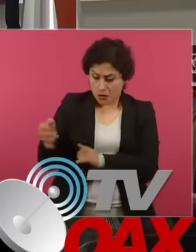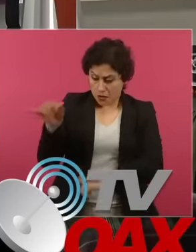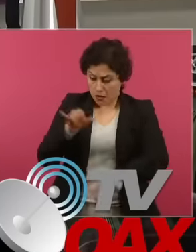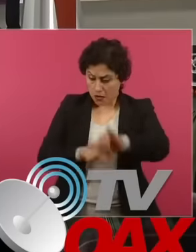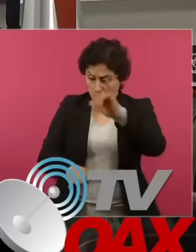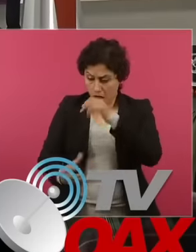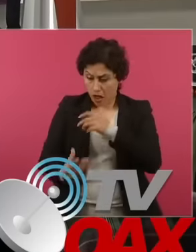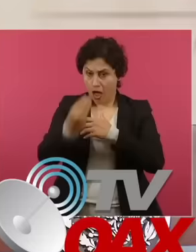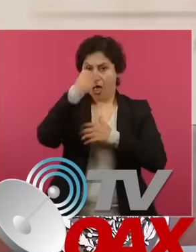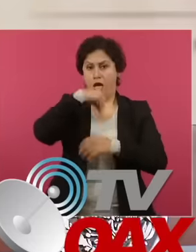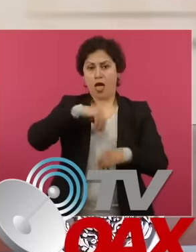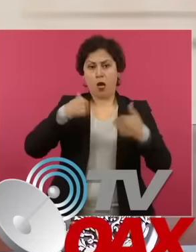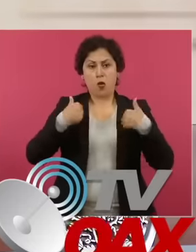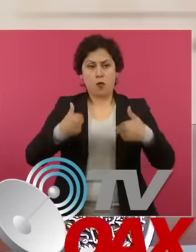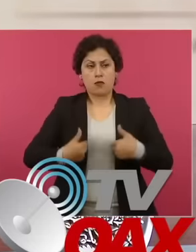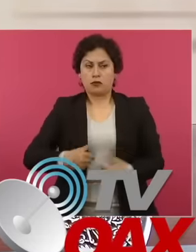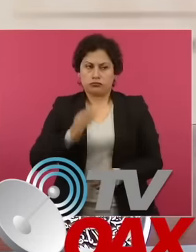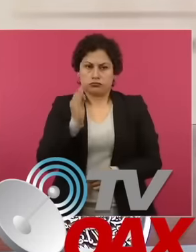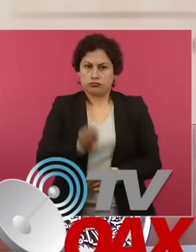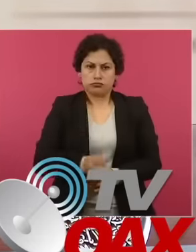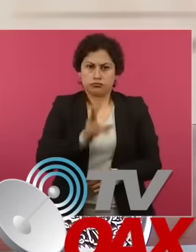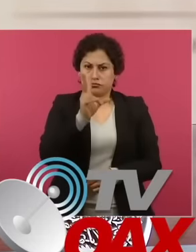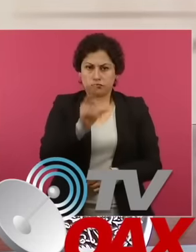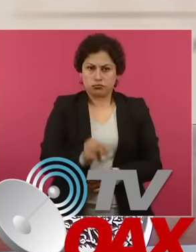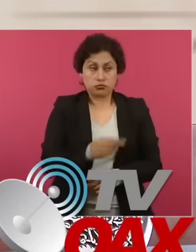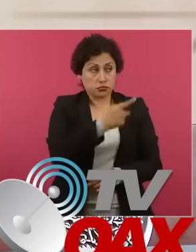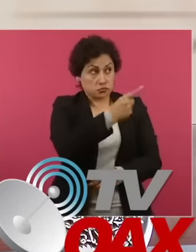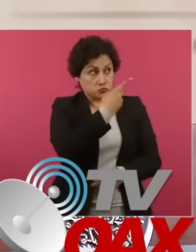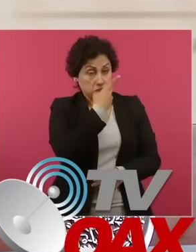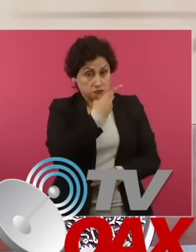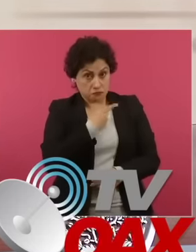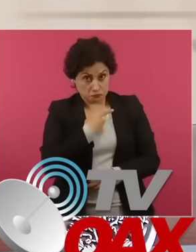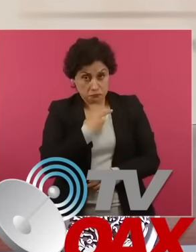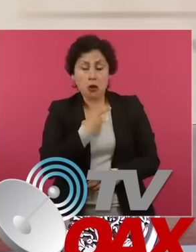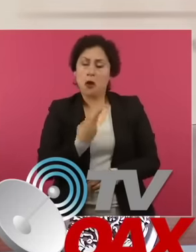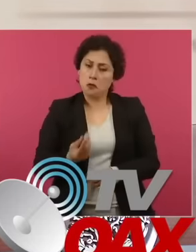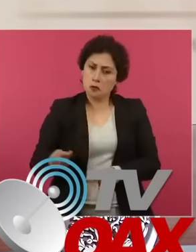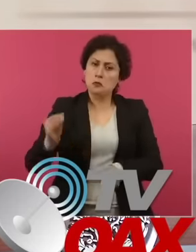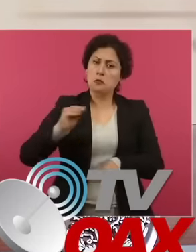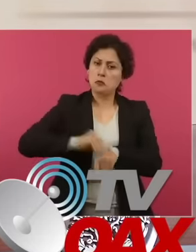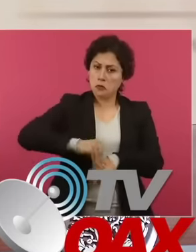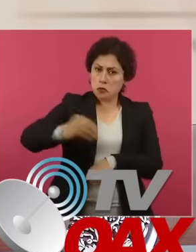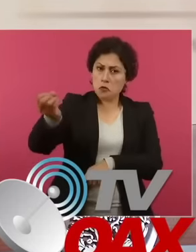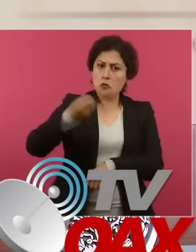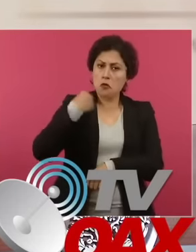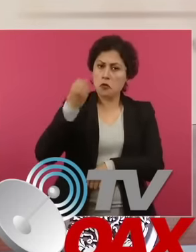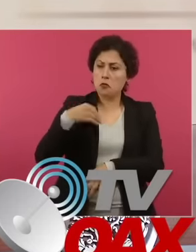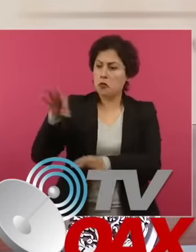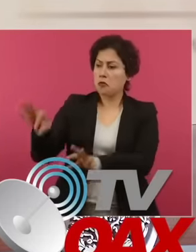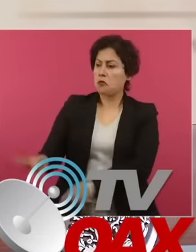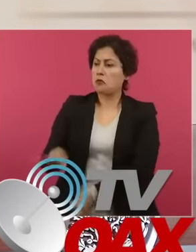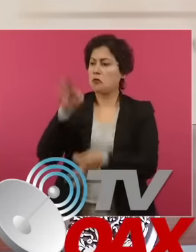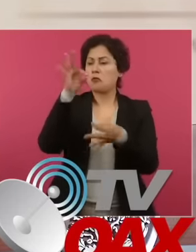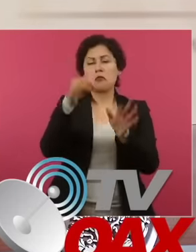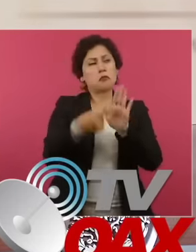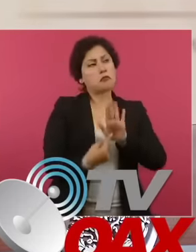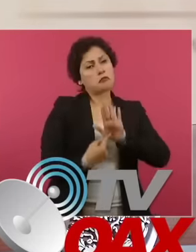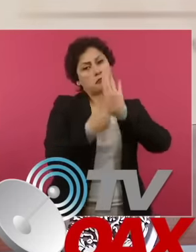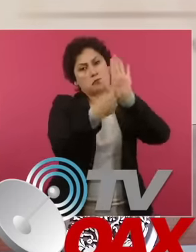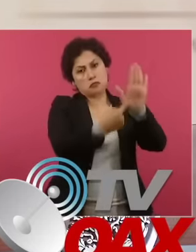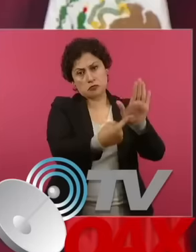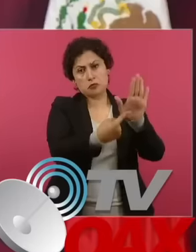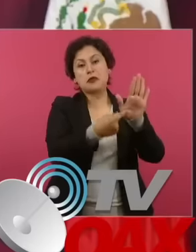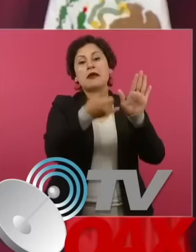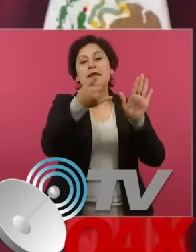porque esto nos va a permitir en este panel presentar pruebas y hacer